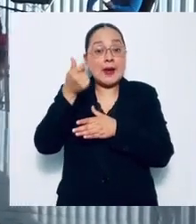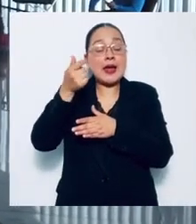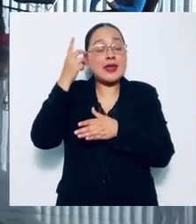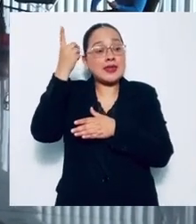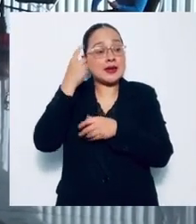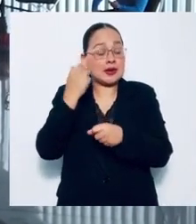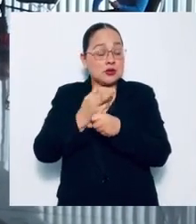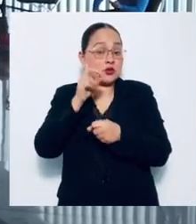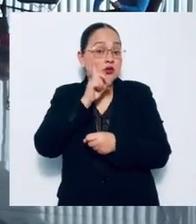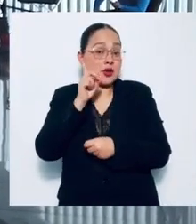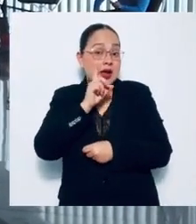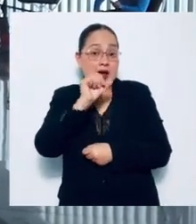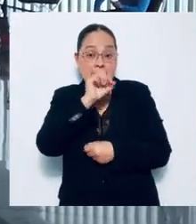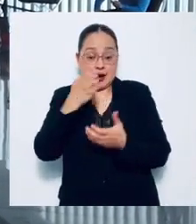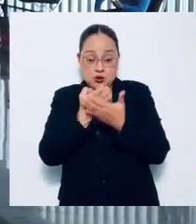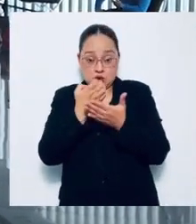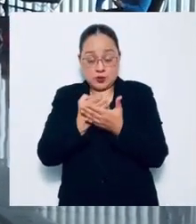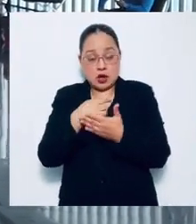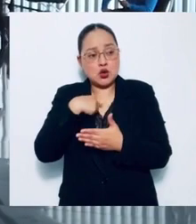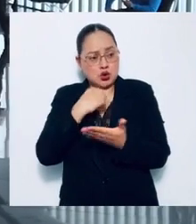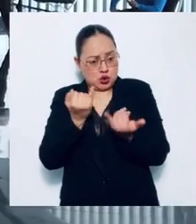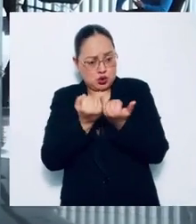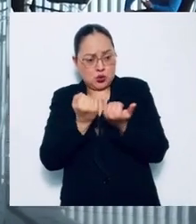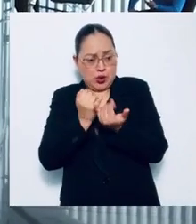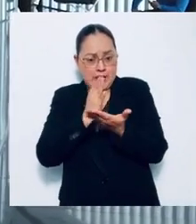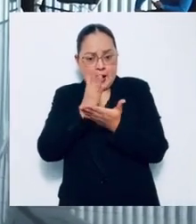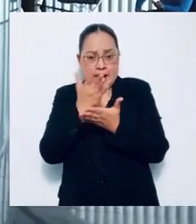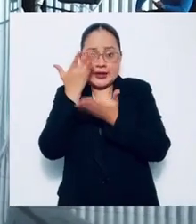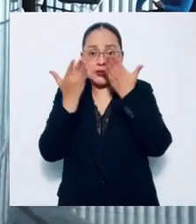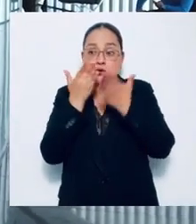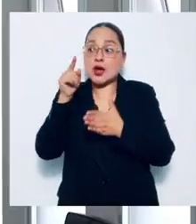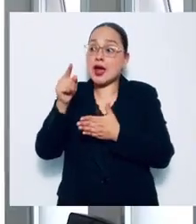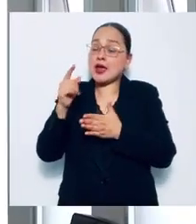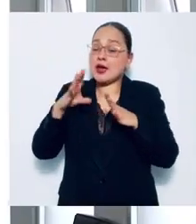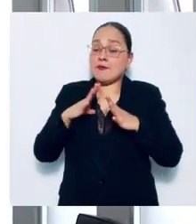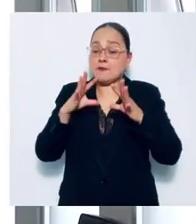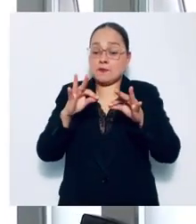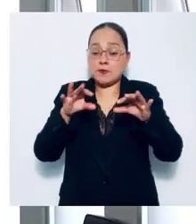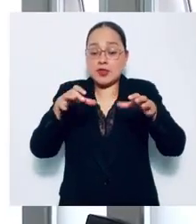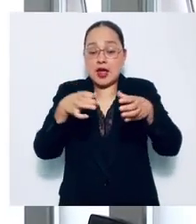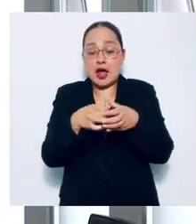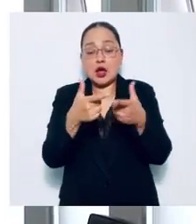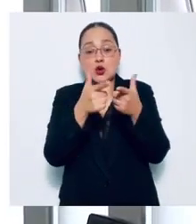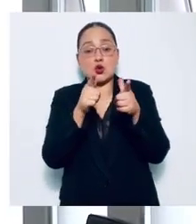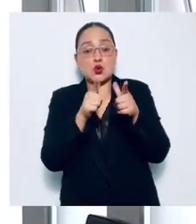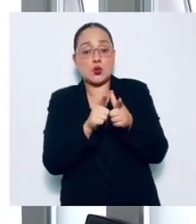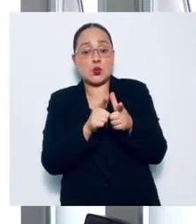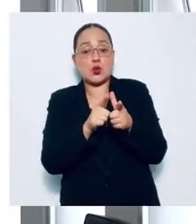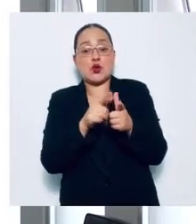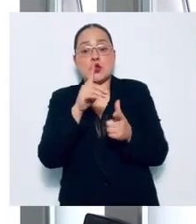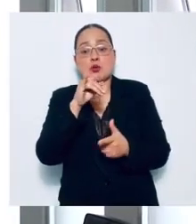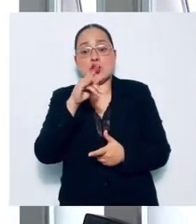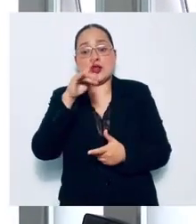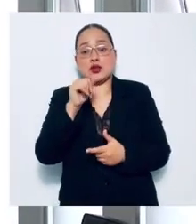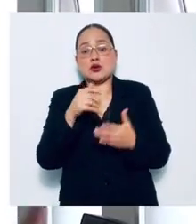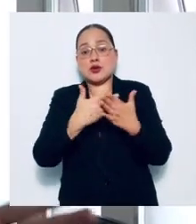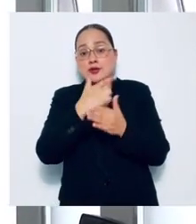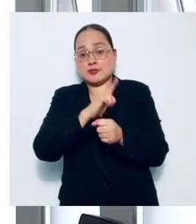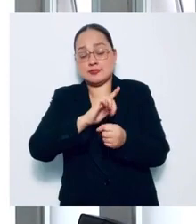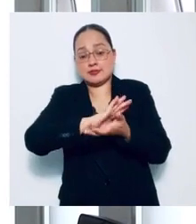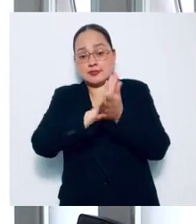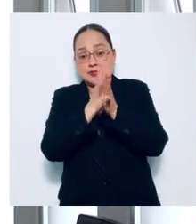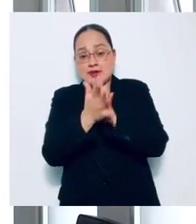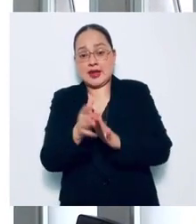en donde yo también pude estudiar, y fundadora del Frente Democrático Nacional, que dio origen